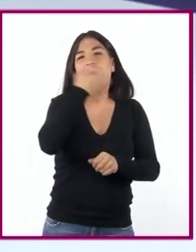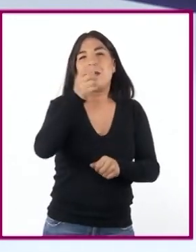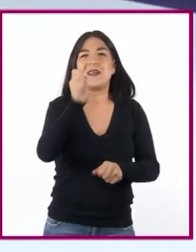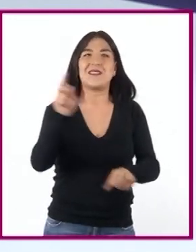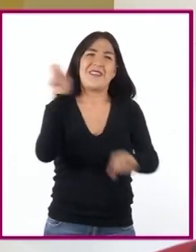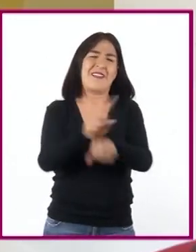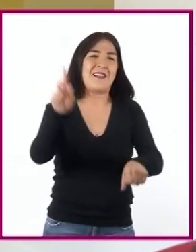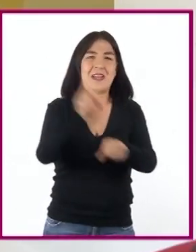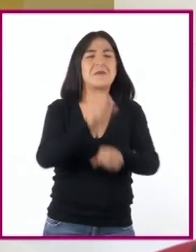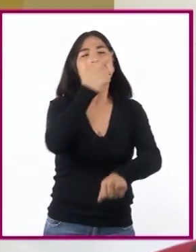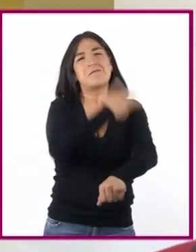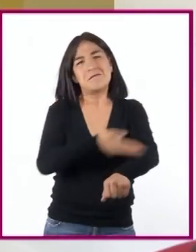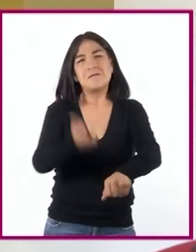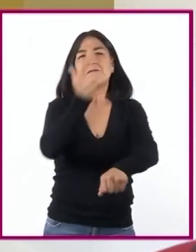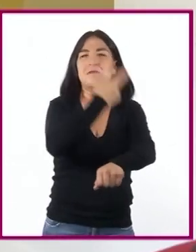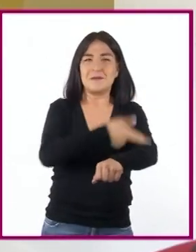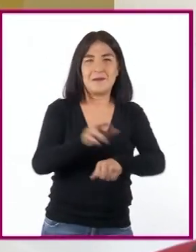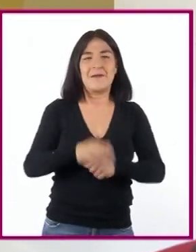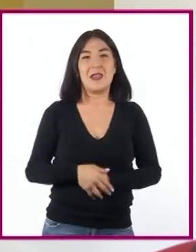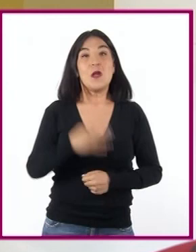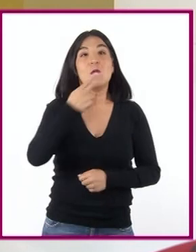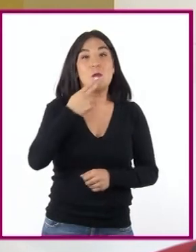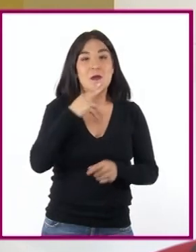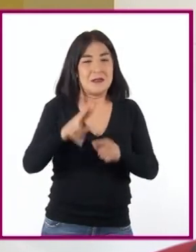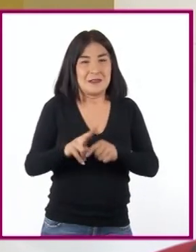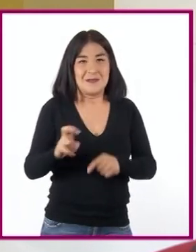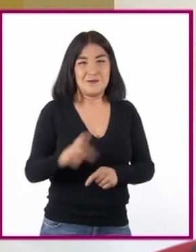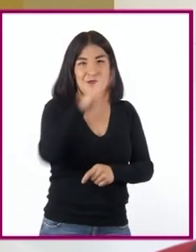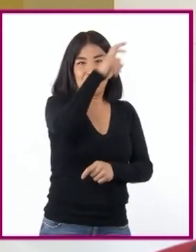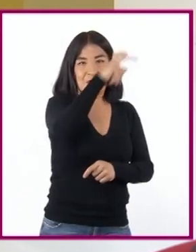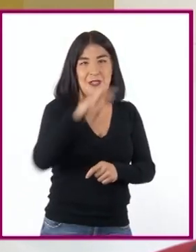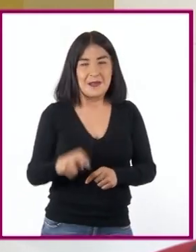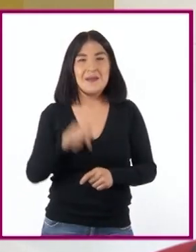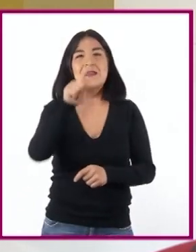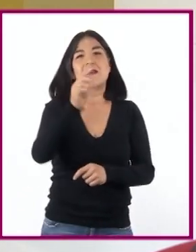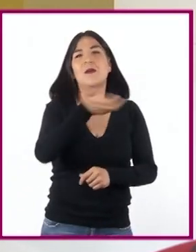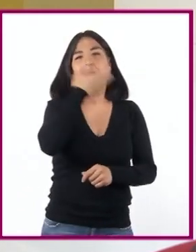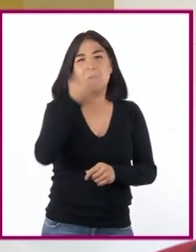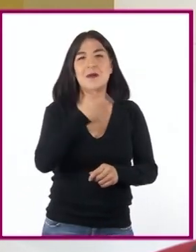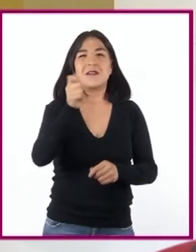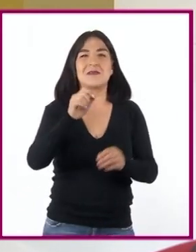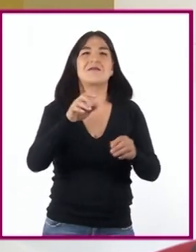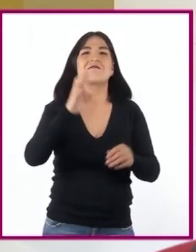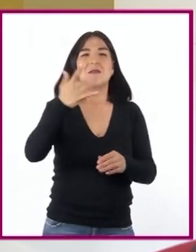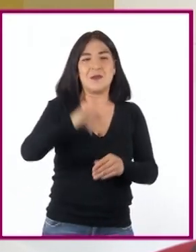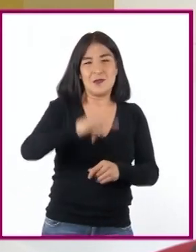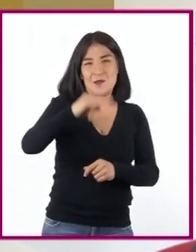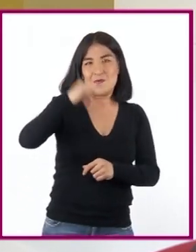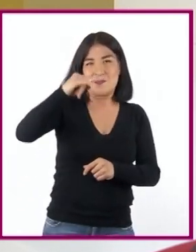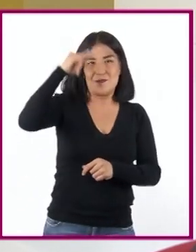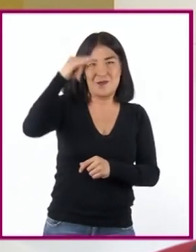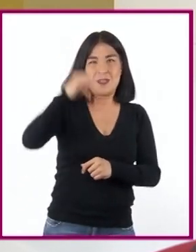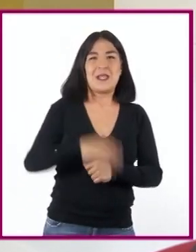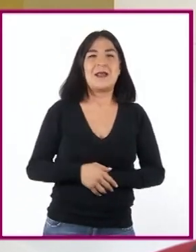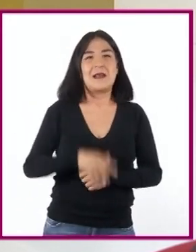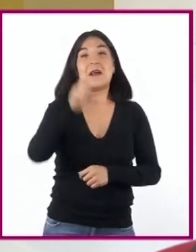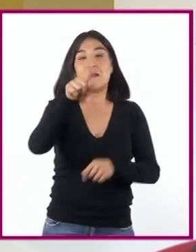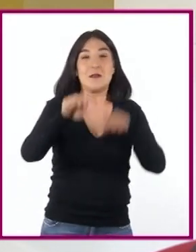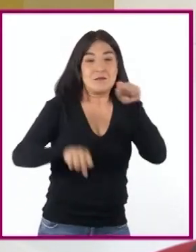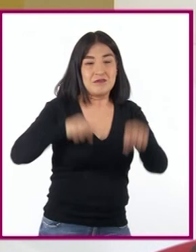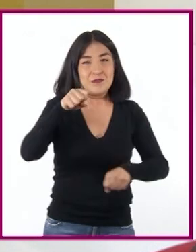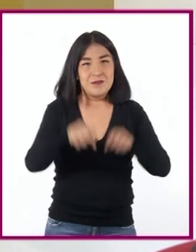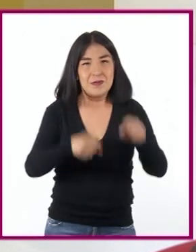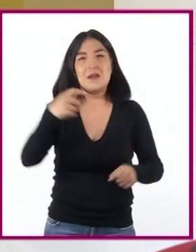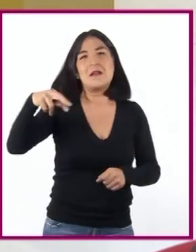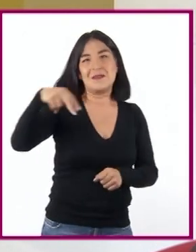la rutina diaria. Usar las escaleras fijas y no las eléctricas o el elevador. Caminar o usar bicicleta